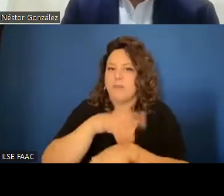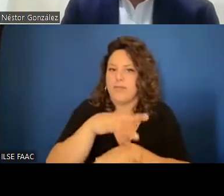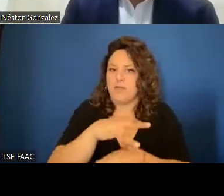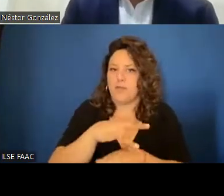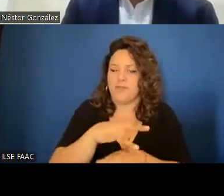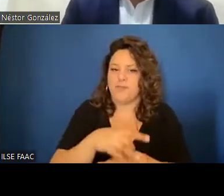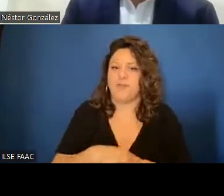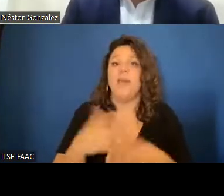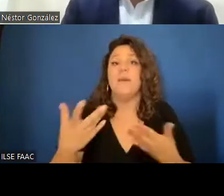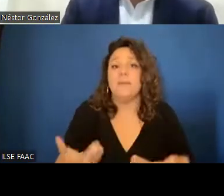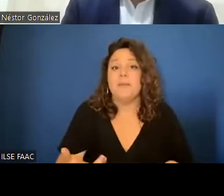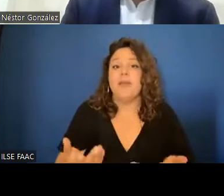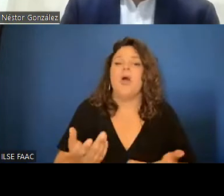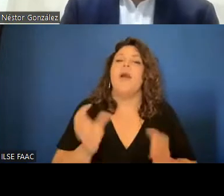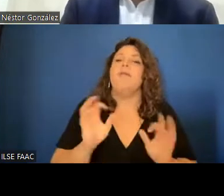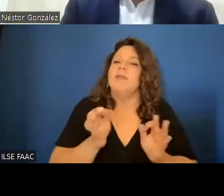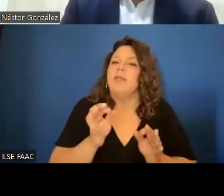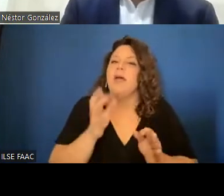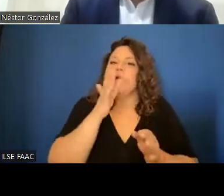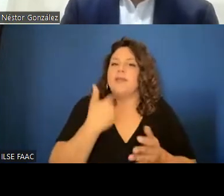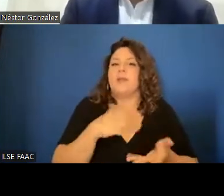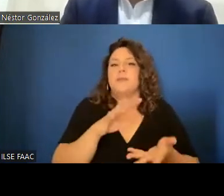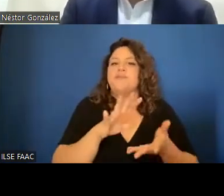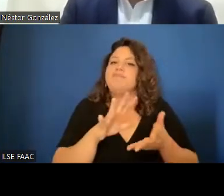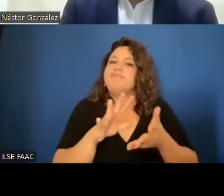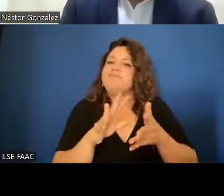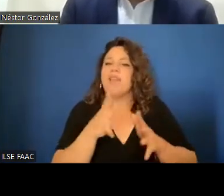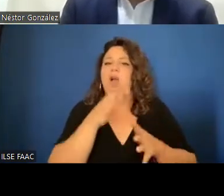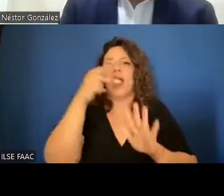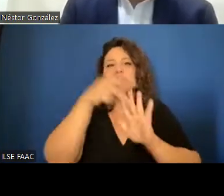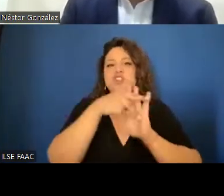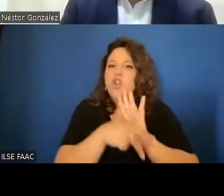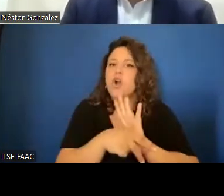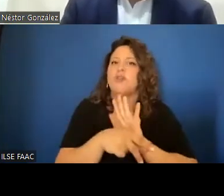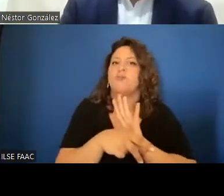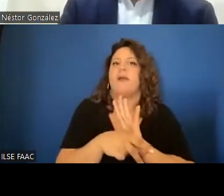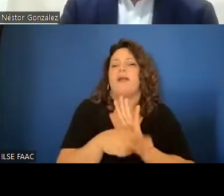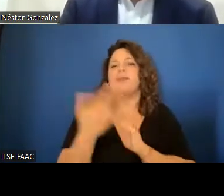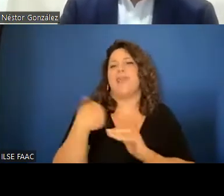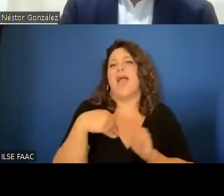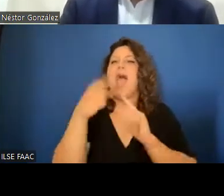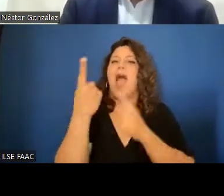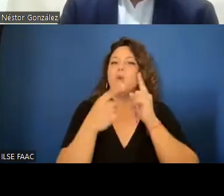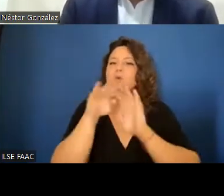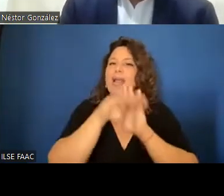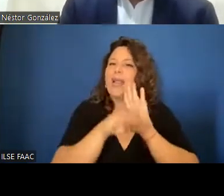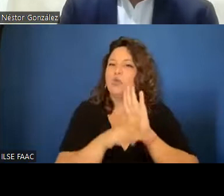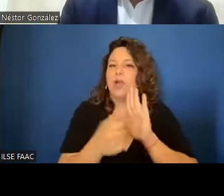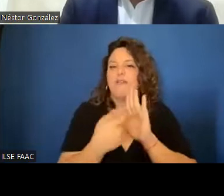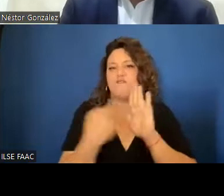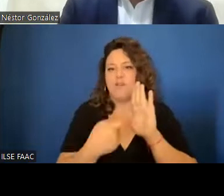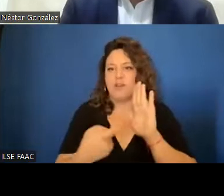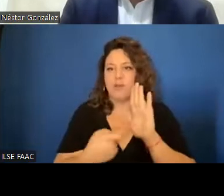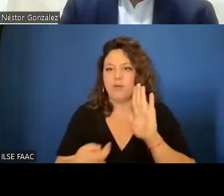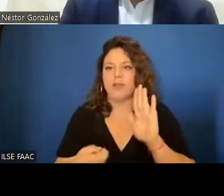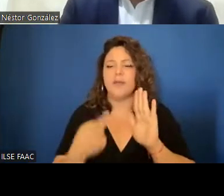todos los ámbitos. Aquellos relacionados, por ejemplo, con el transporte, pues el caso de que